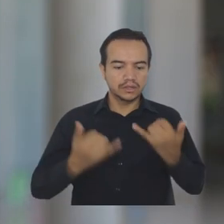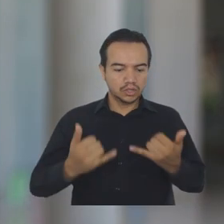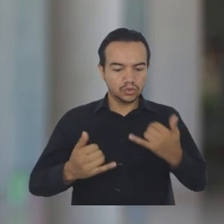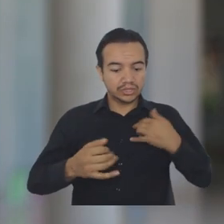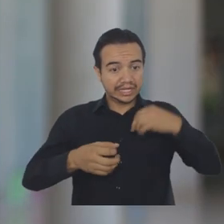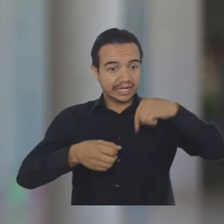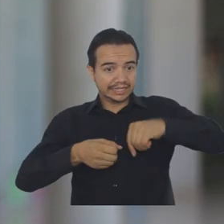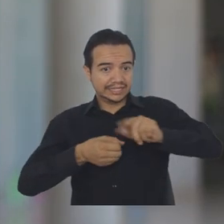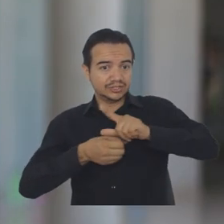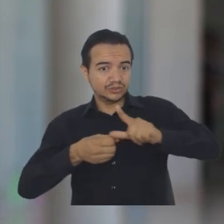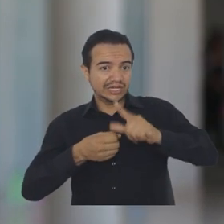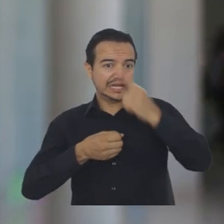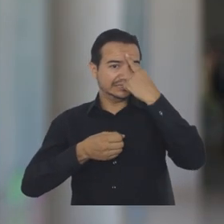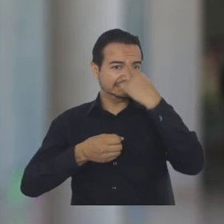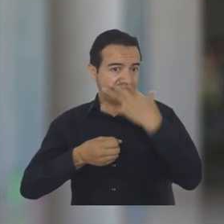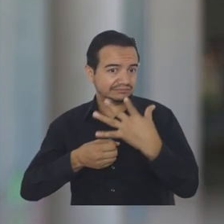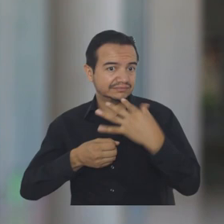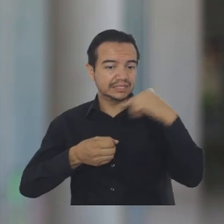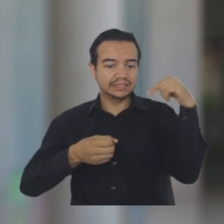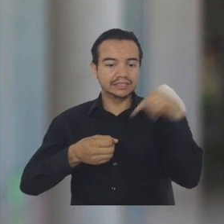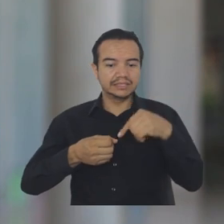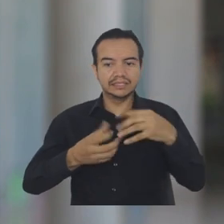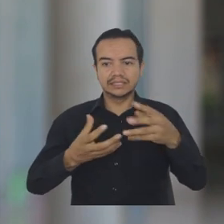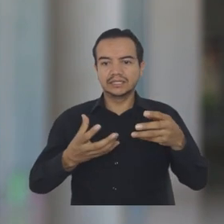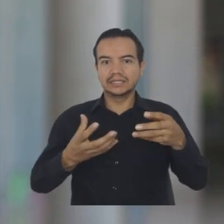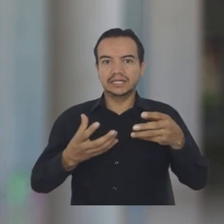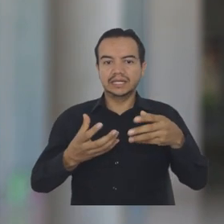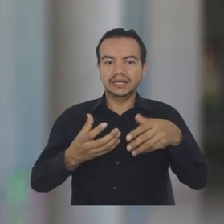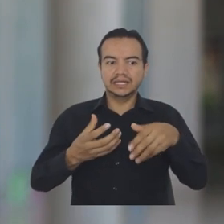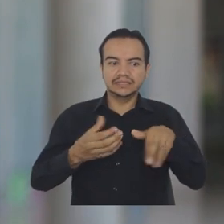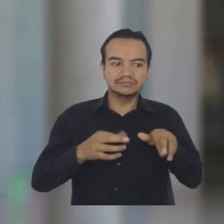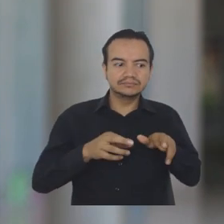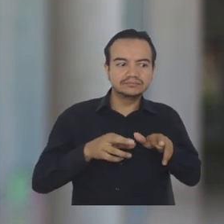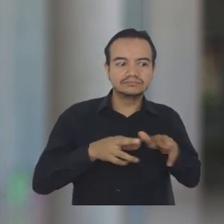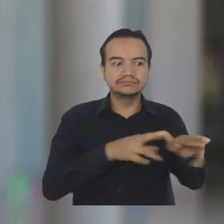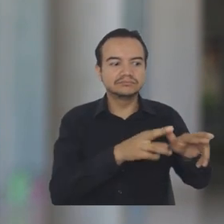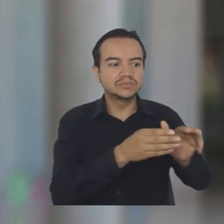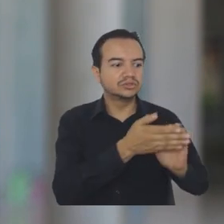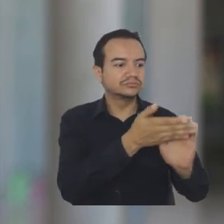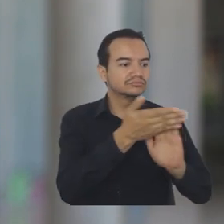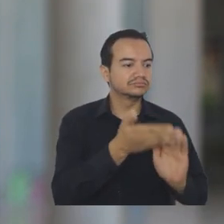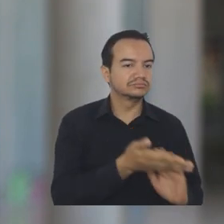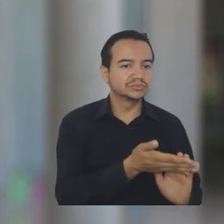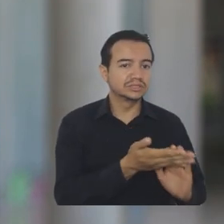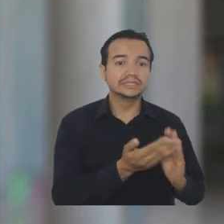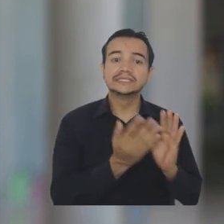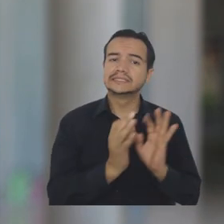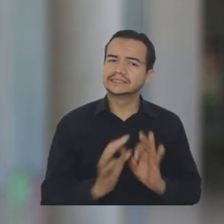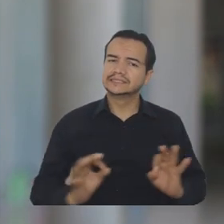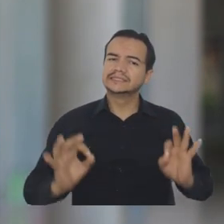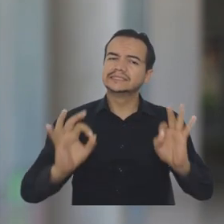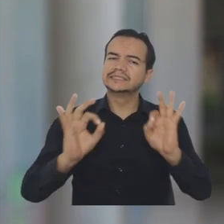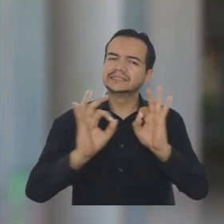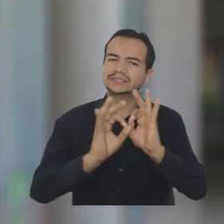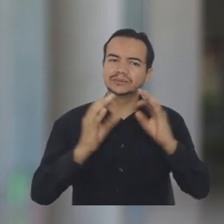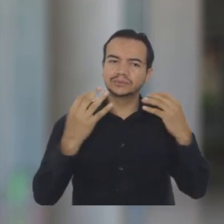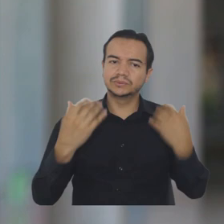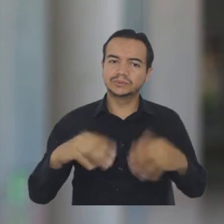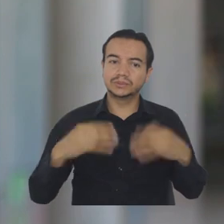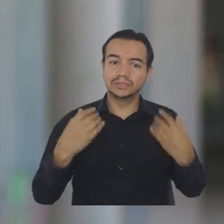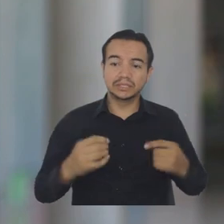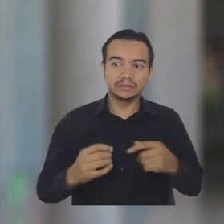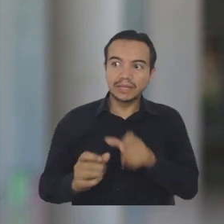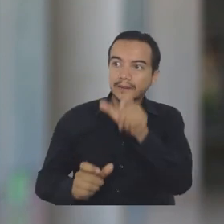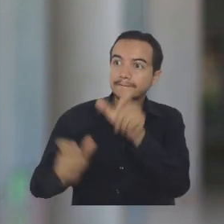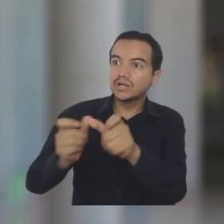a la escala local, a la escala municipal, a la escala del río, son muy importantes y determinantes. En la medida en la